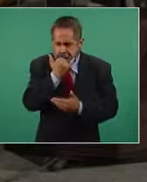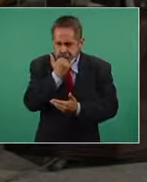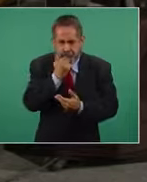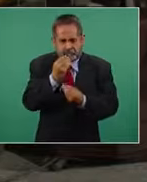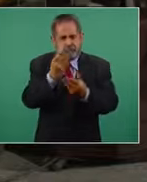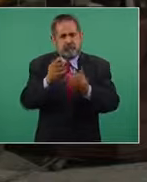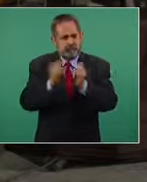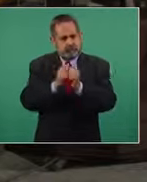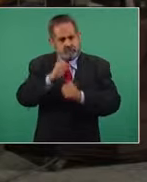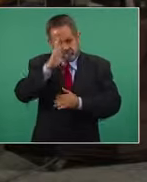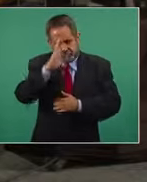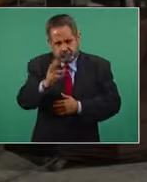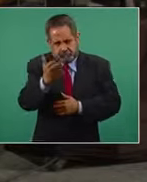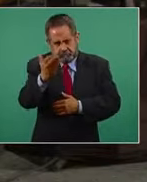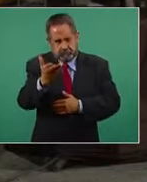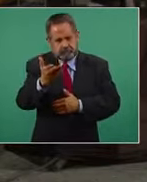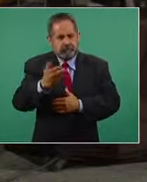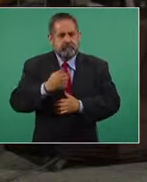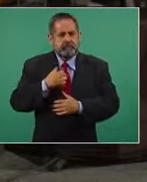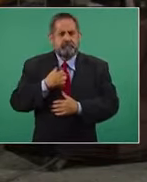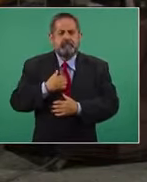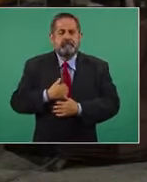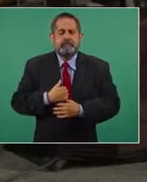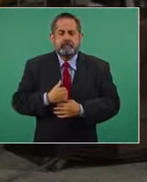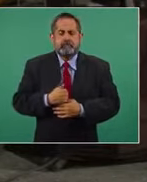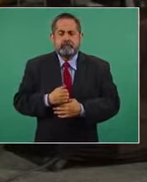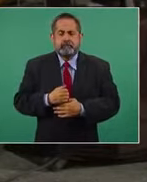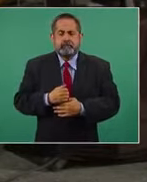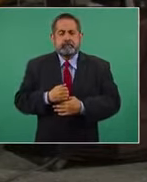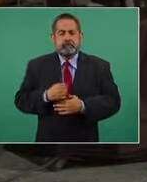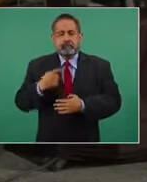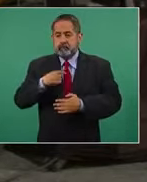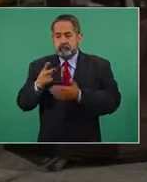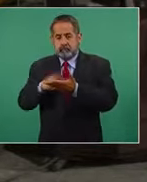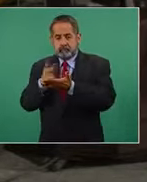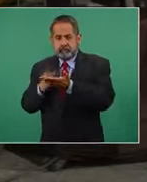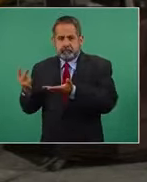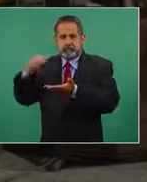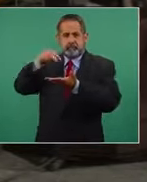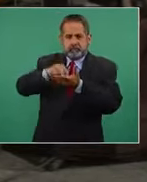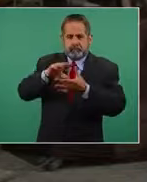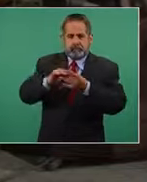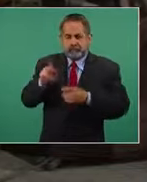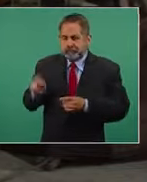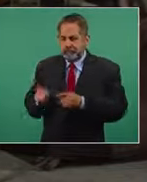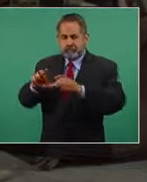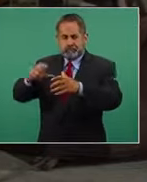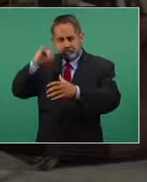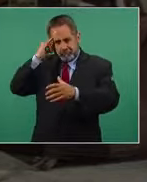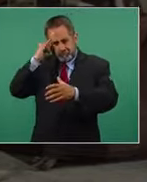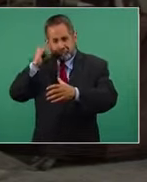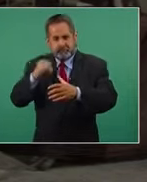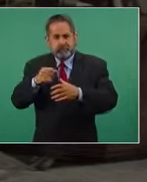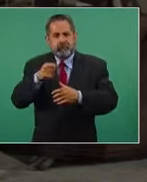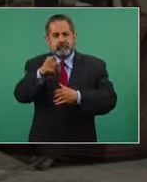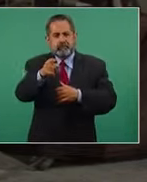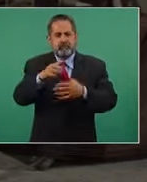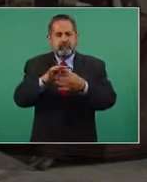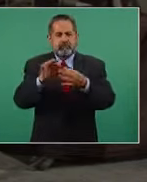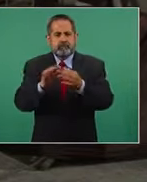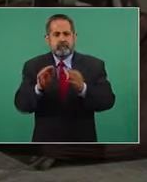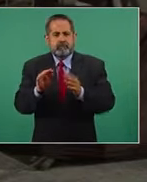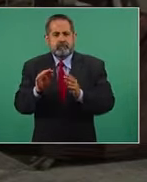digo con todo respeto, siento que cada vez que vengo a exponerle un tema de pueblos indígenas, usted coloca como